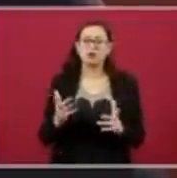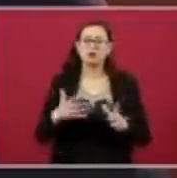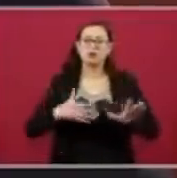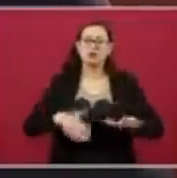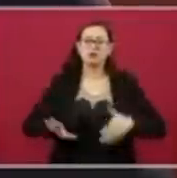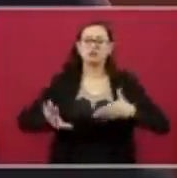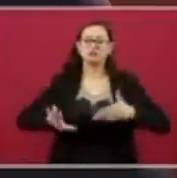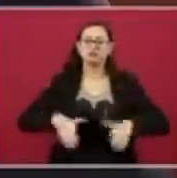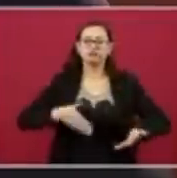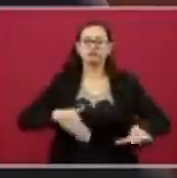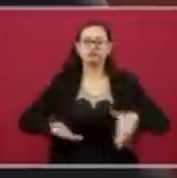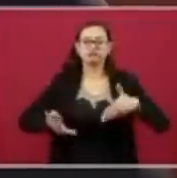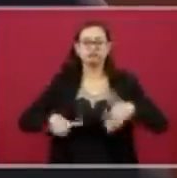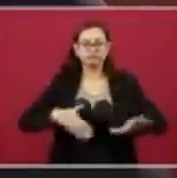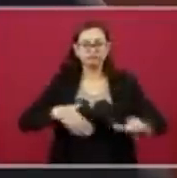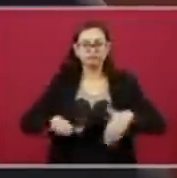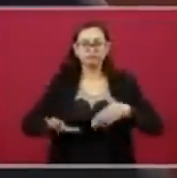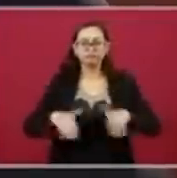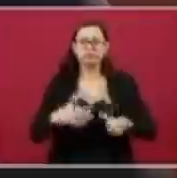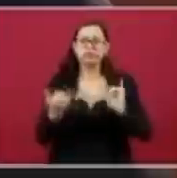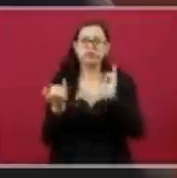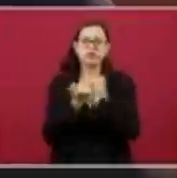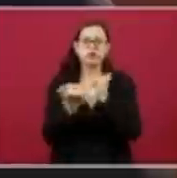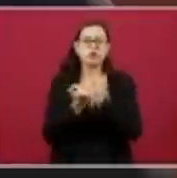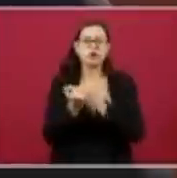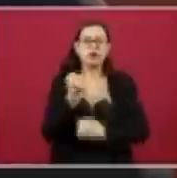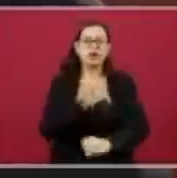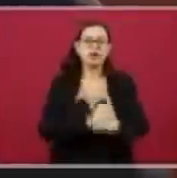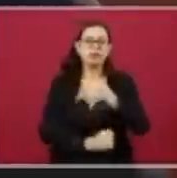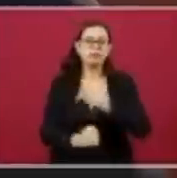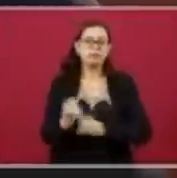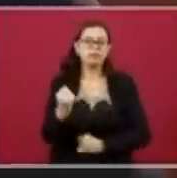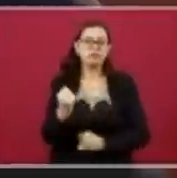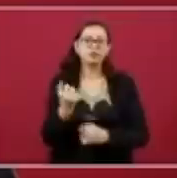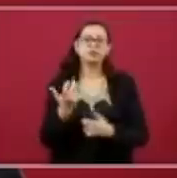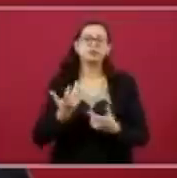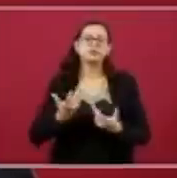caminata y el boxeo y